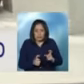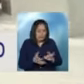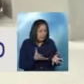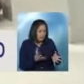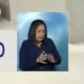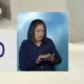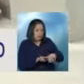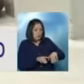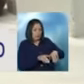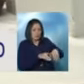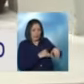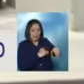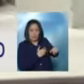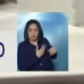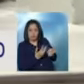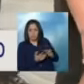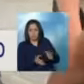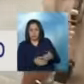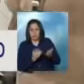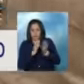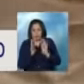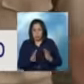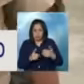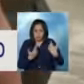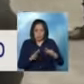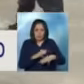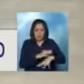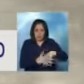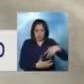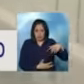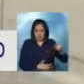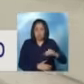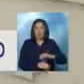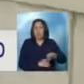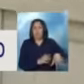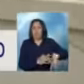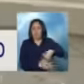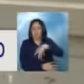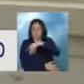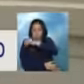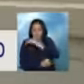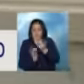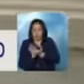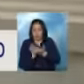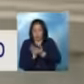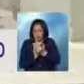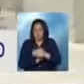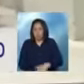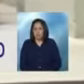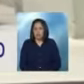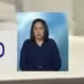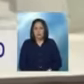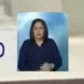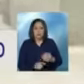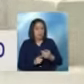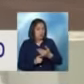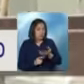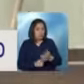que nos retiremos. Los alumnos ya han sido evacuados para la parte externa del plantel, mientras